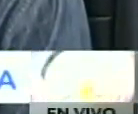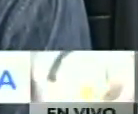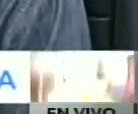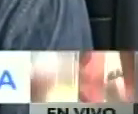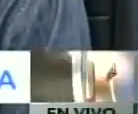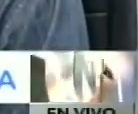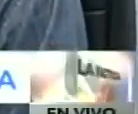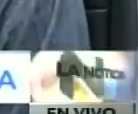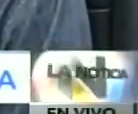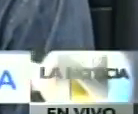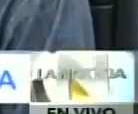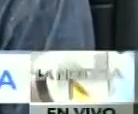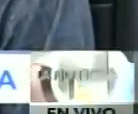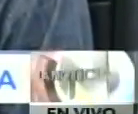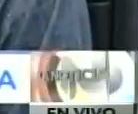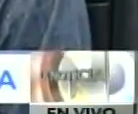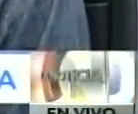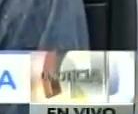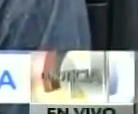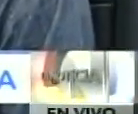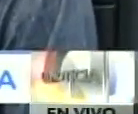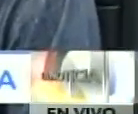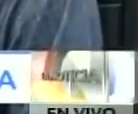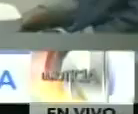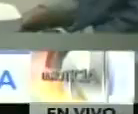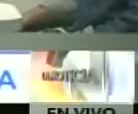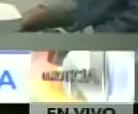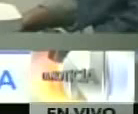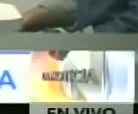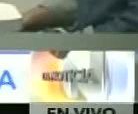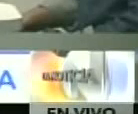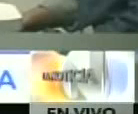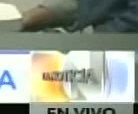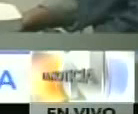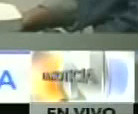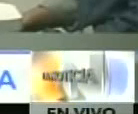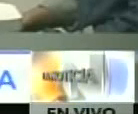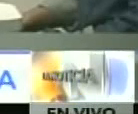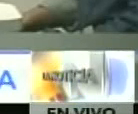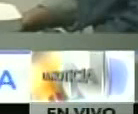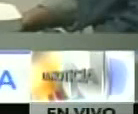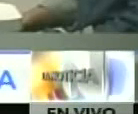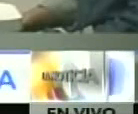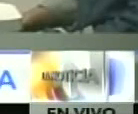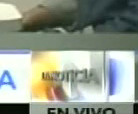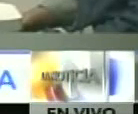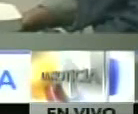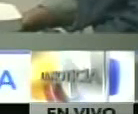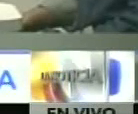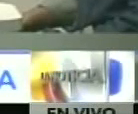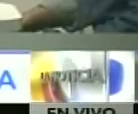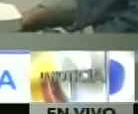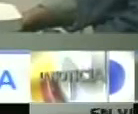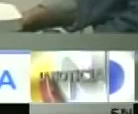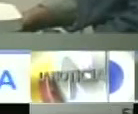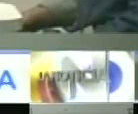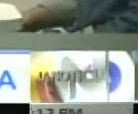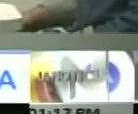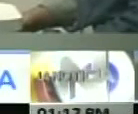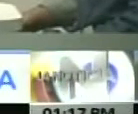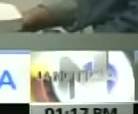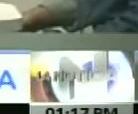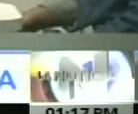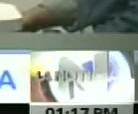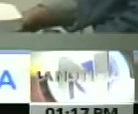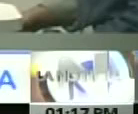victoriosos. En el escenario que nos venga, siempre ganando la paz, siempre buscando la paz, siempre con la paz y por la paz,